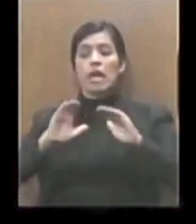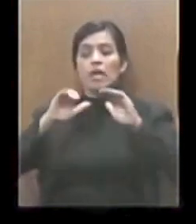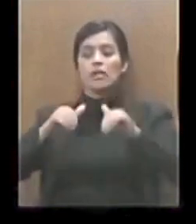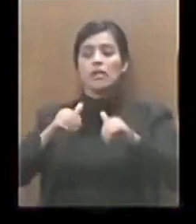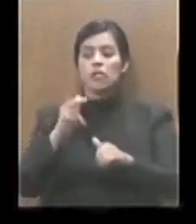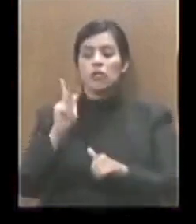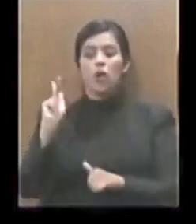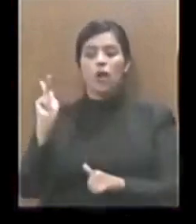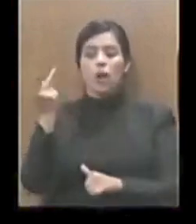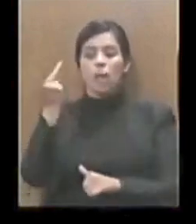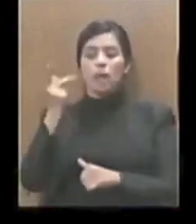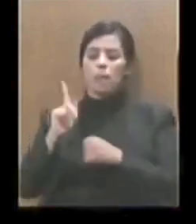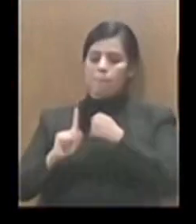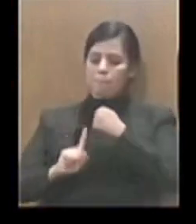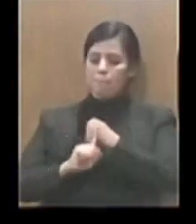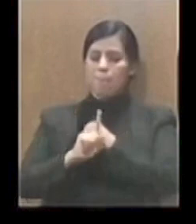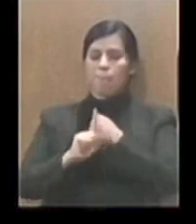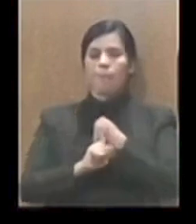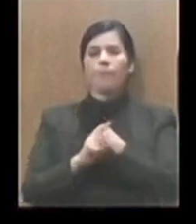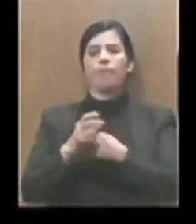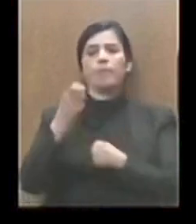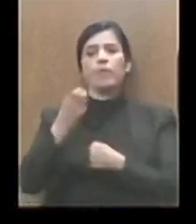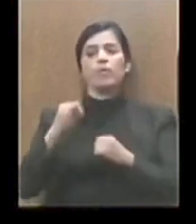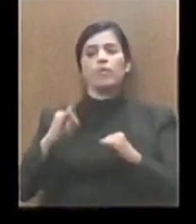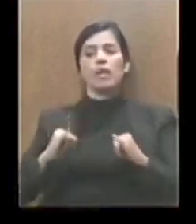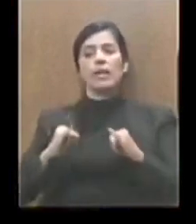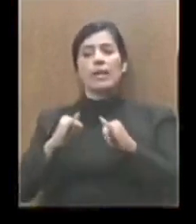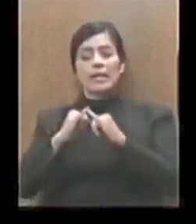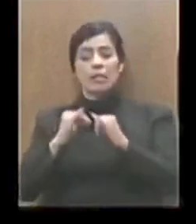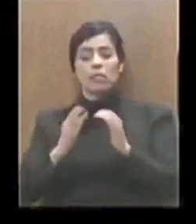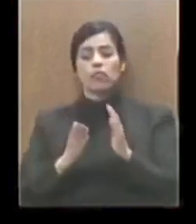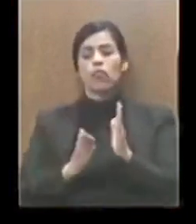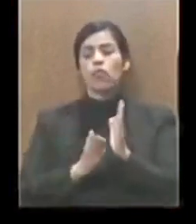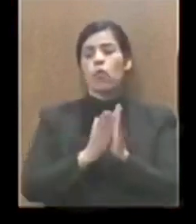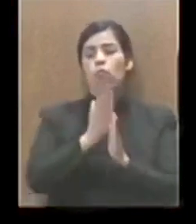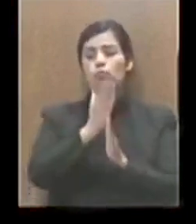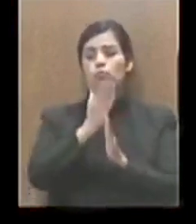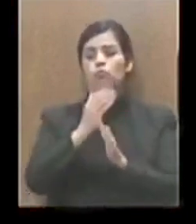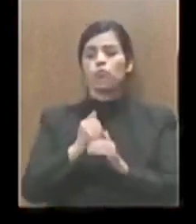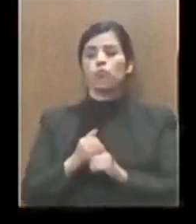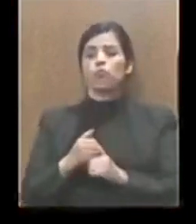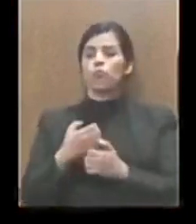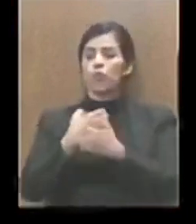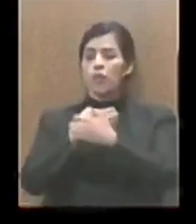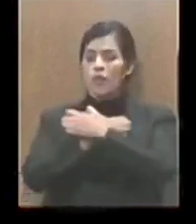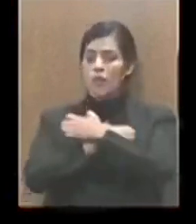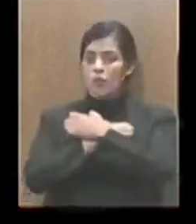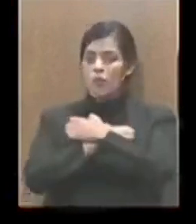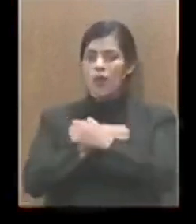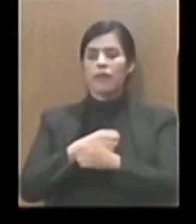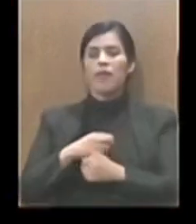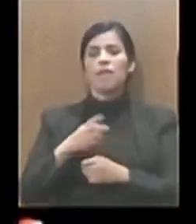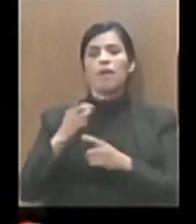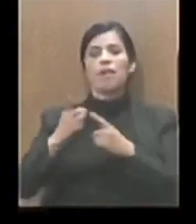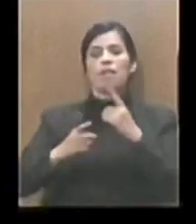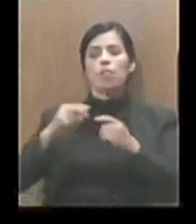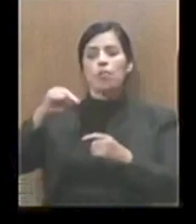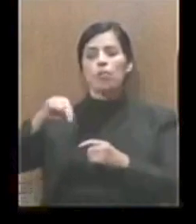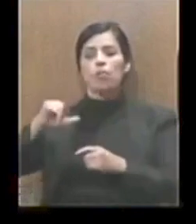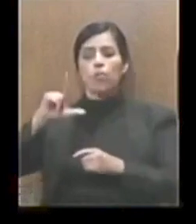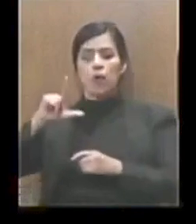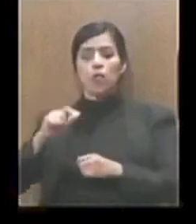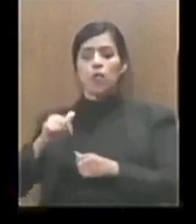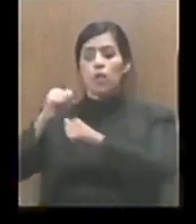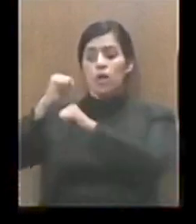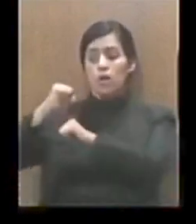a la preparatoria por ello Es necesario que el Instituto constructor de infraestructura física y educativa deportiva de Nuevo León